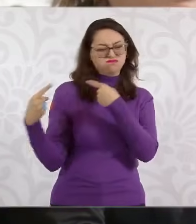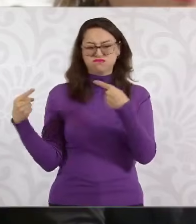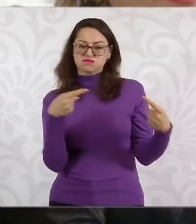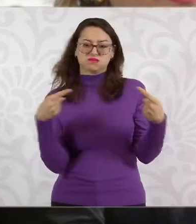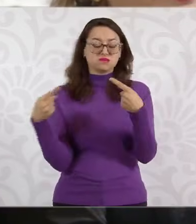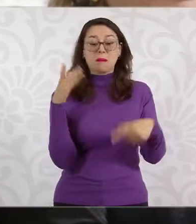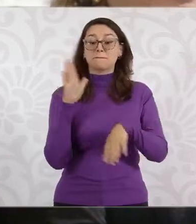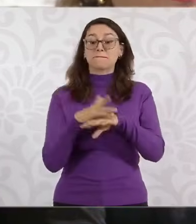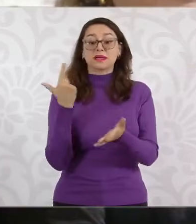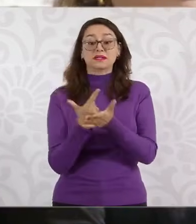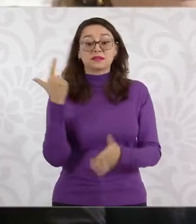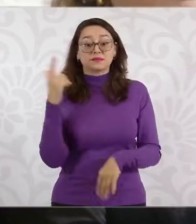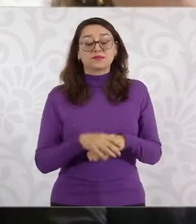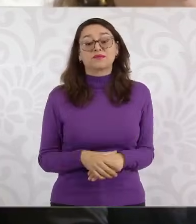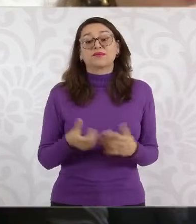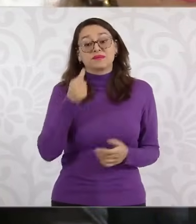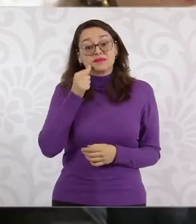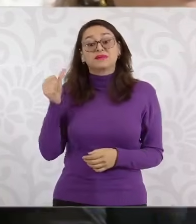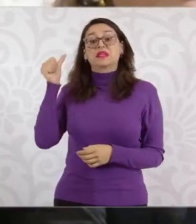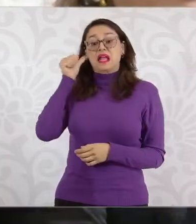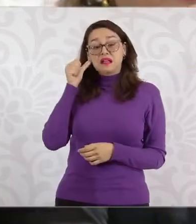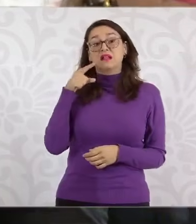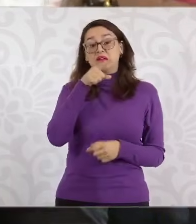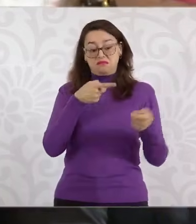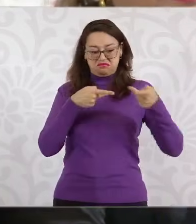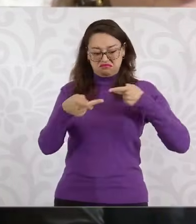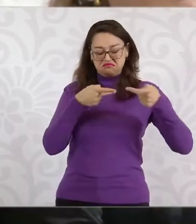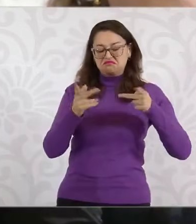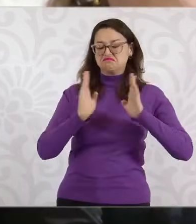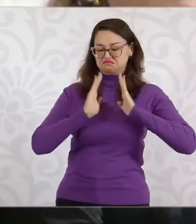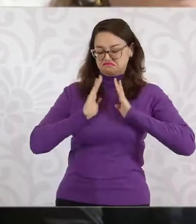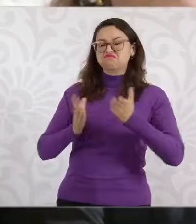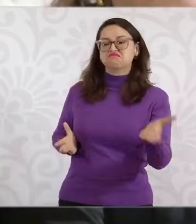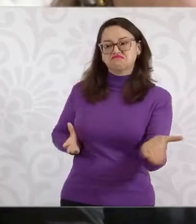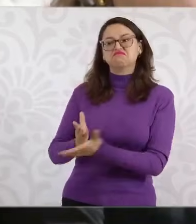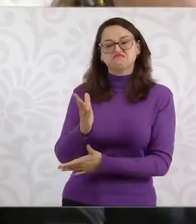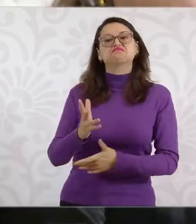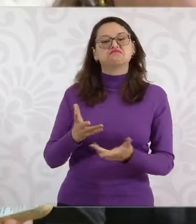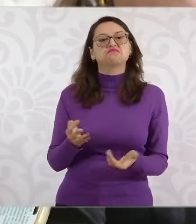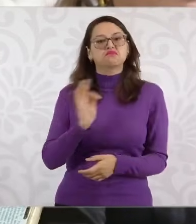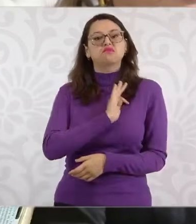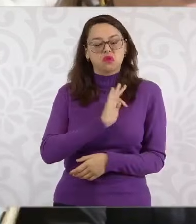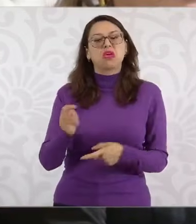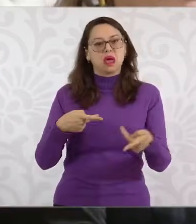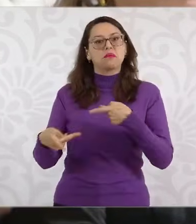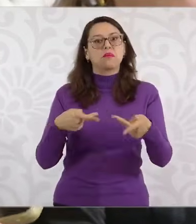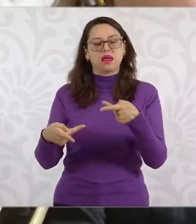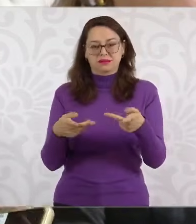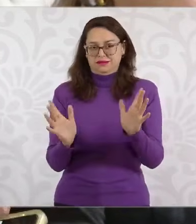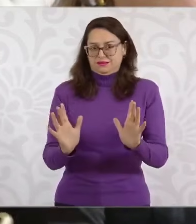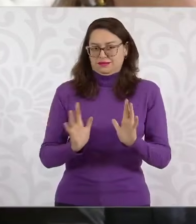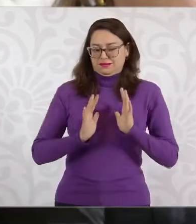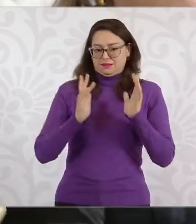que se están preparando ya para la posibilidad de una agresión militar. Más allá ya hemos hablado aquí de la ayuda